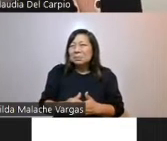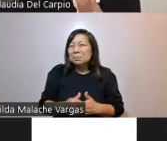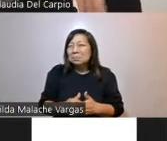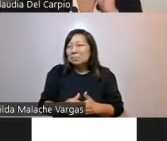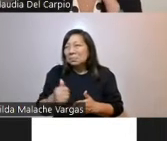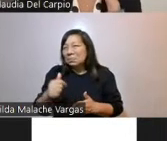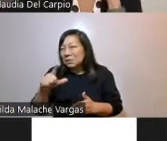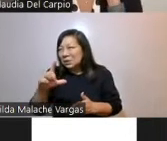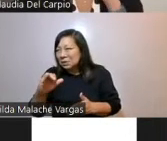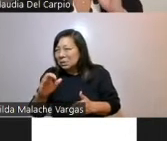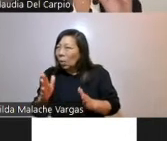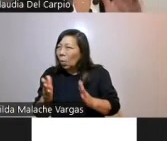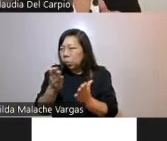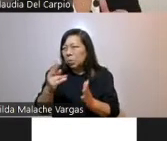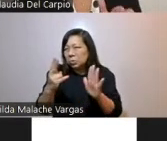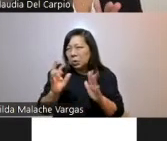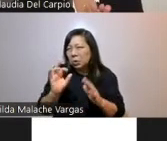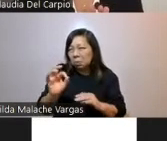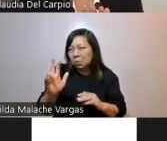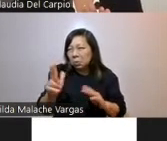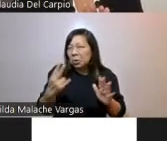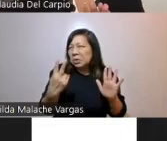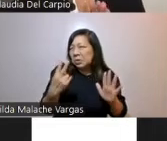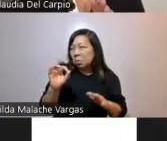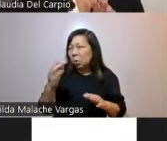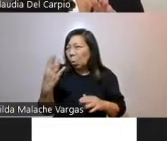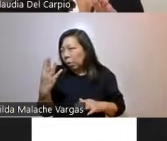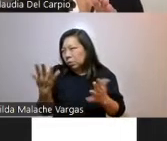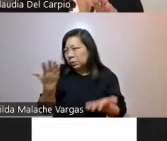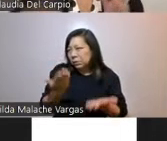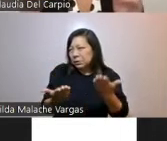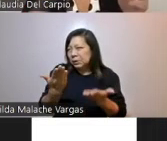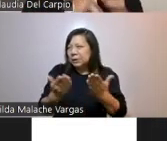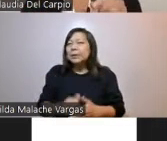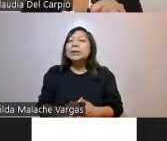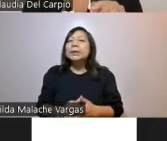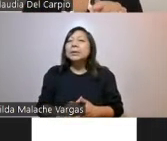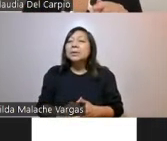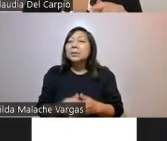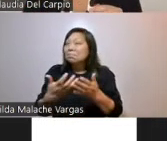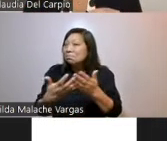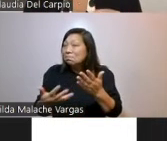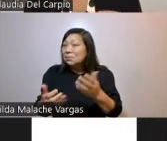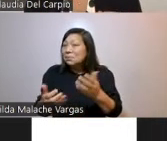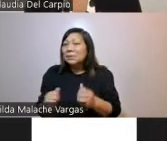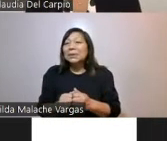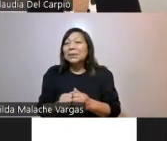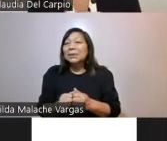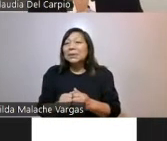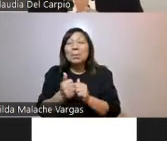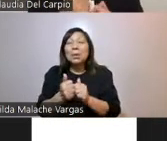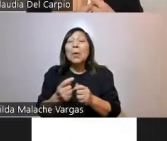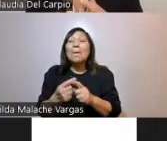alcalino casi neutro, 7.3, 7.4. Entonces, se pierde la acidez por los cambios